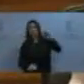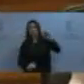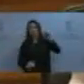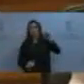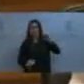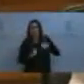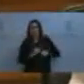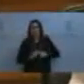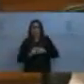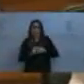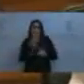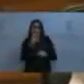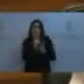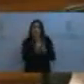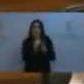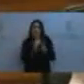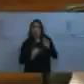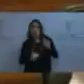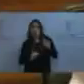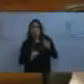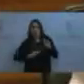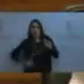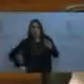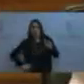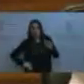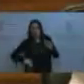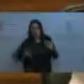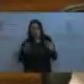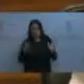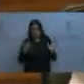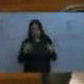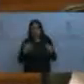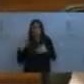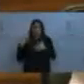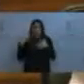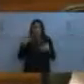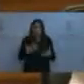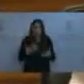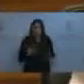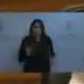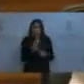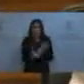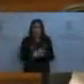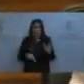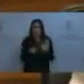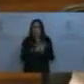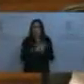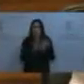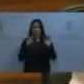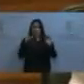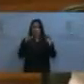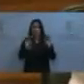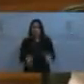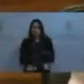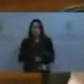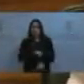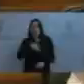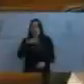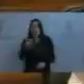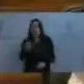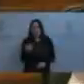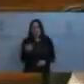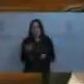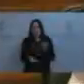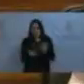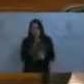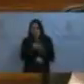que en este caso nos lleva ya 3 puntos. Una caída en 10 años de afiliación de la Seguridad Social, el doble que la española.